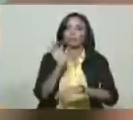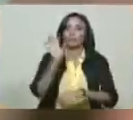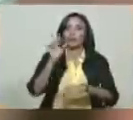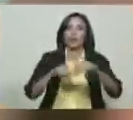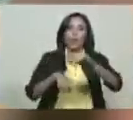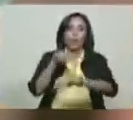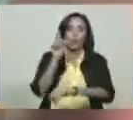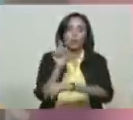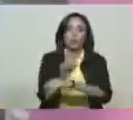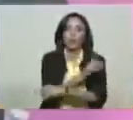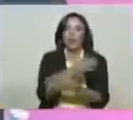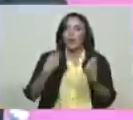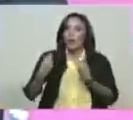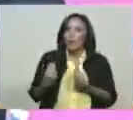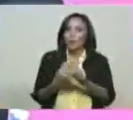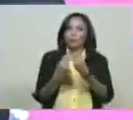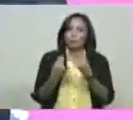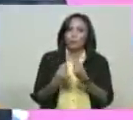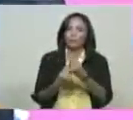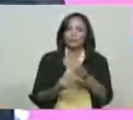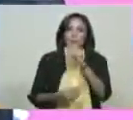unitario hacia adentro del partido,